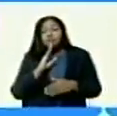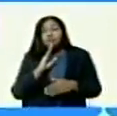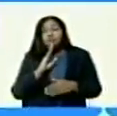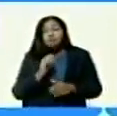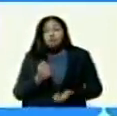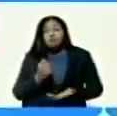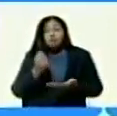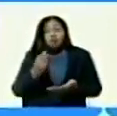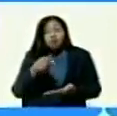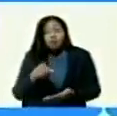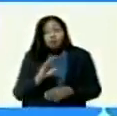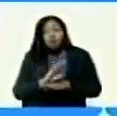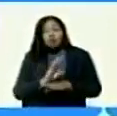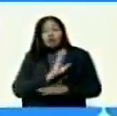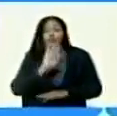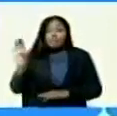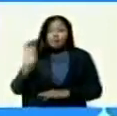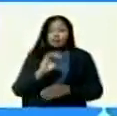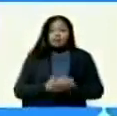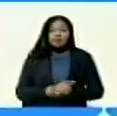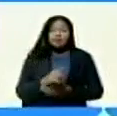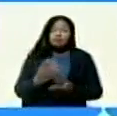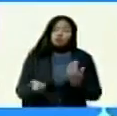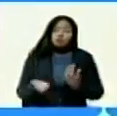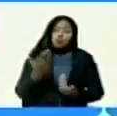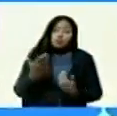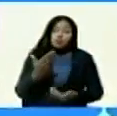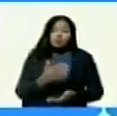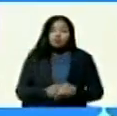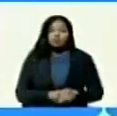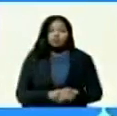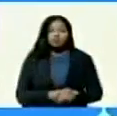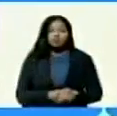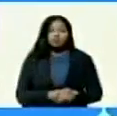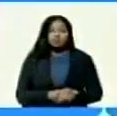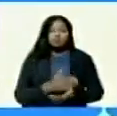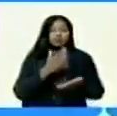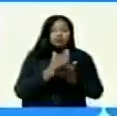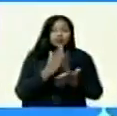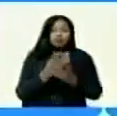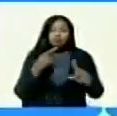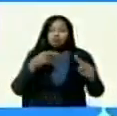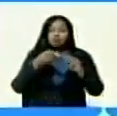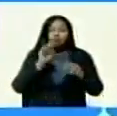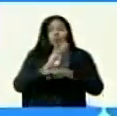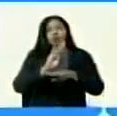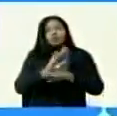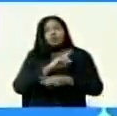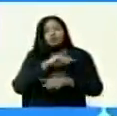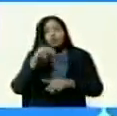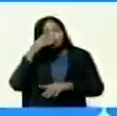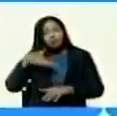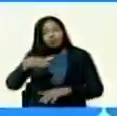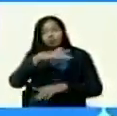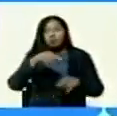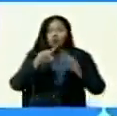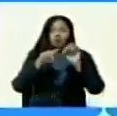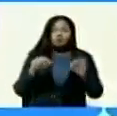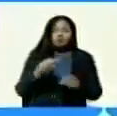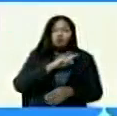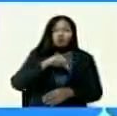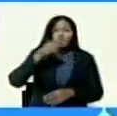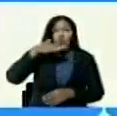de protección social Patria. Es muy importante. Siempre como norte la protección de nuestro pueblo